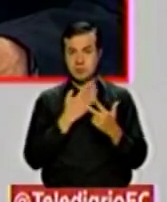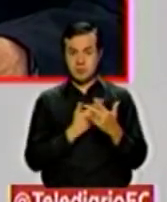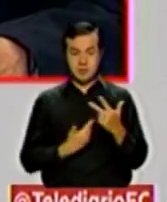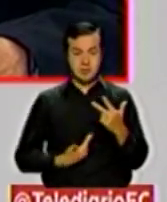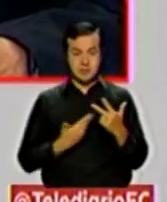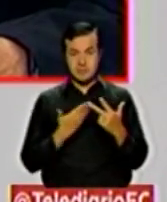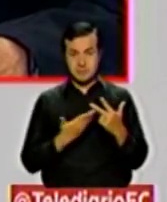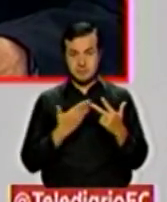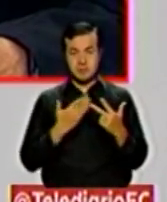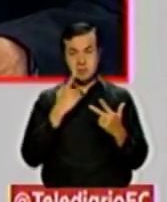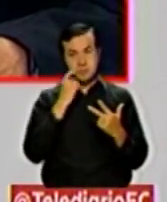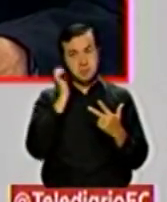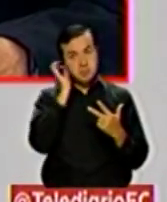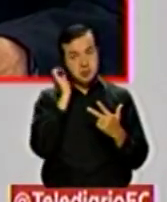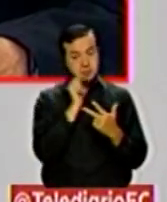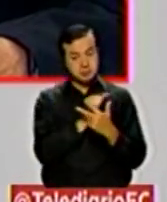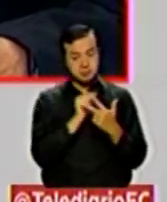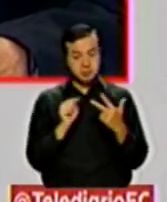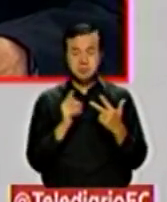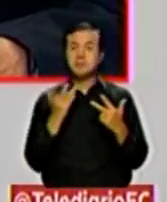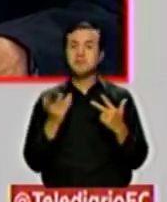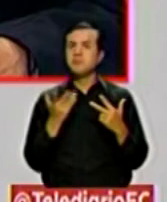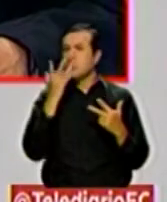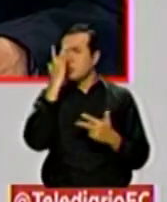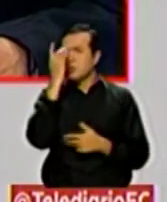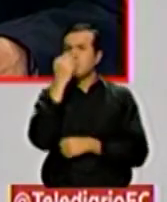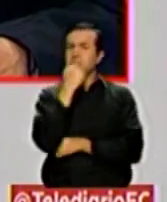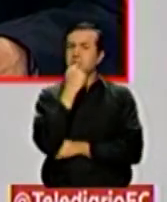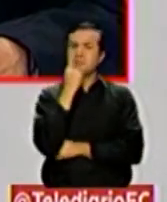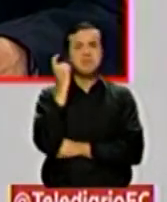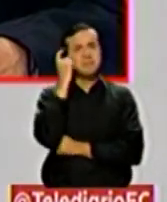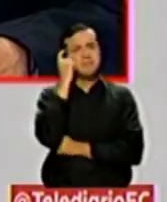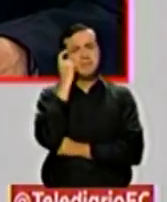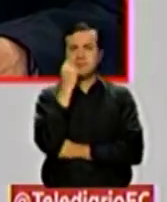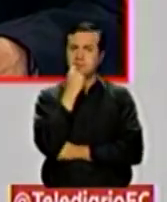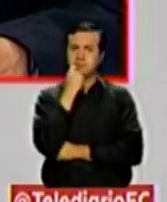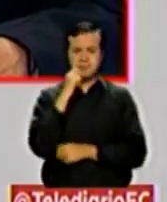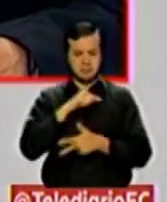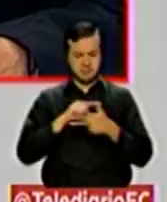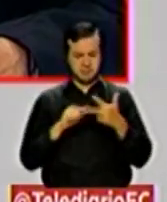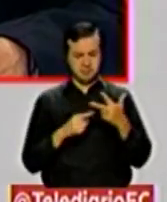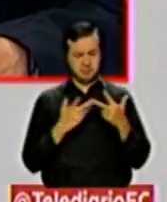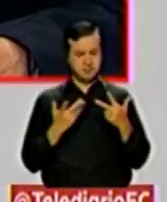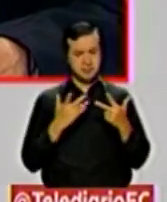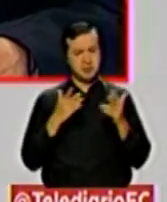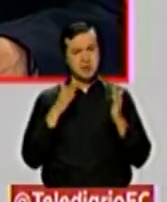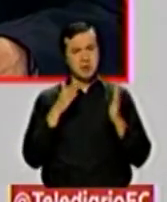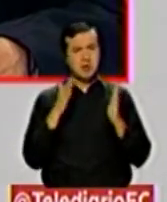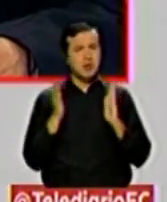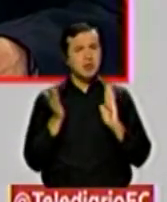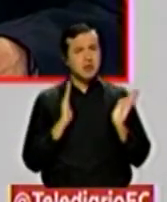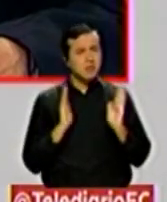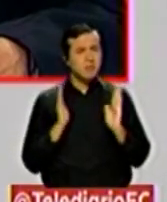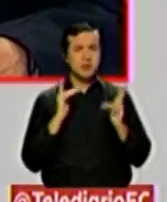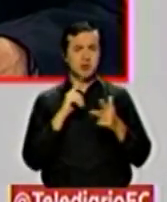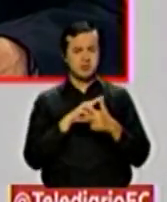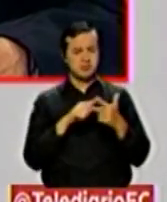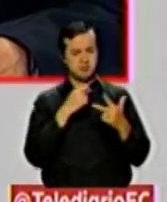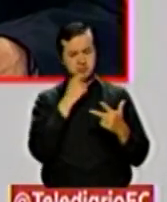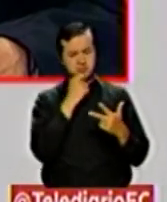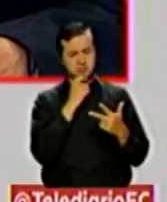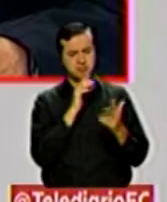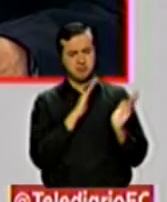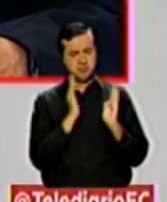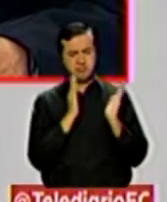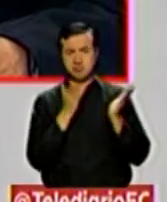o vicepresidenta de la República, porque daría la impresión de que en esto también hay un enfoque de transitoriedad, si se quiere. El